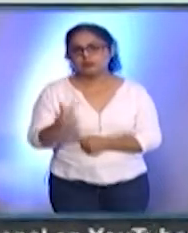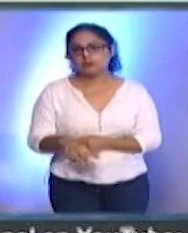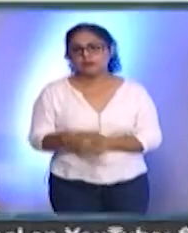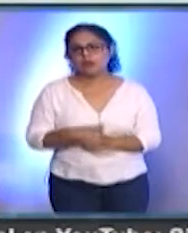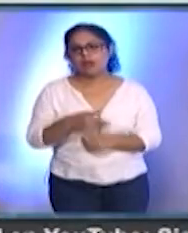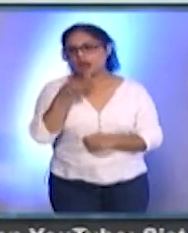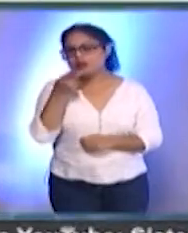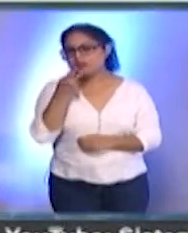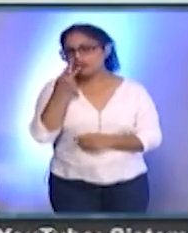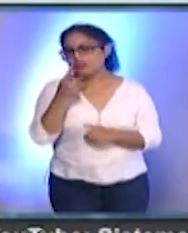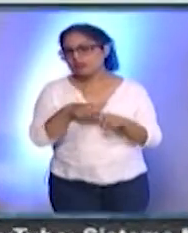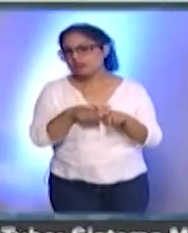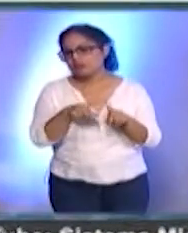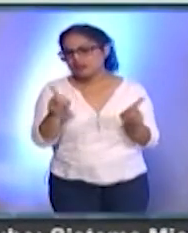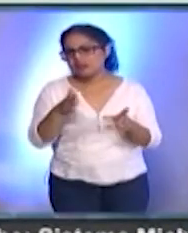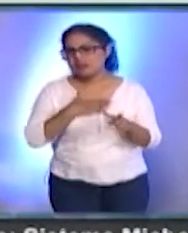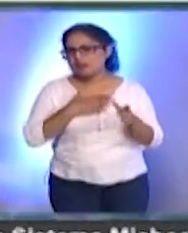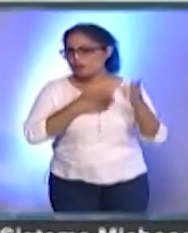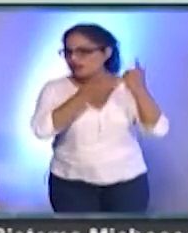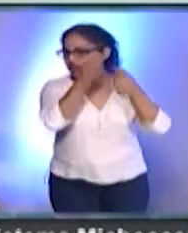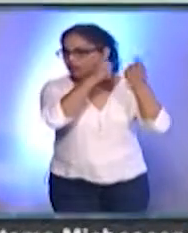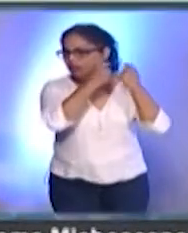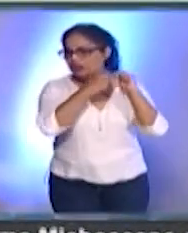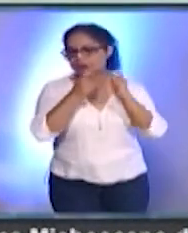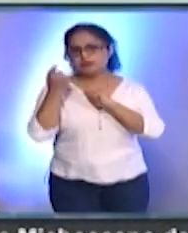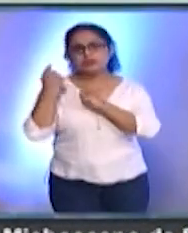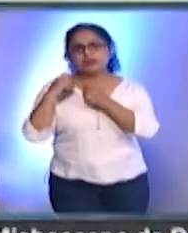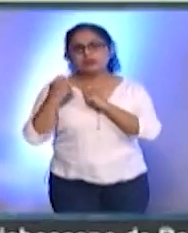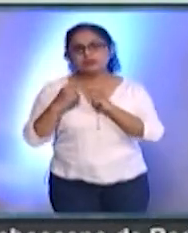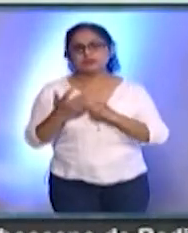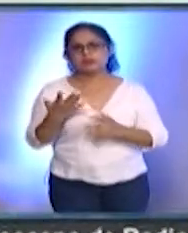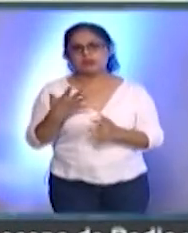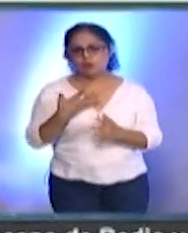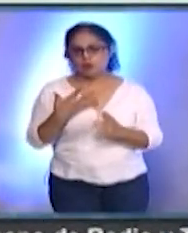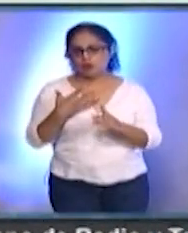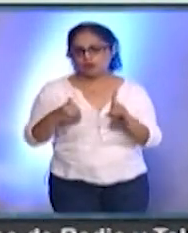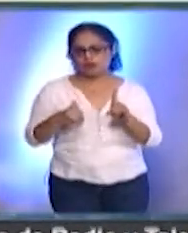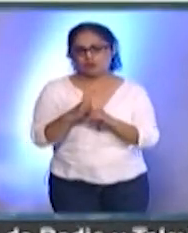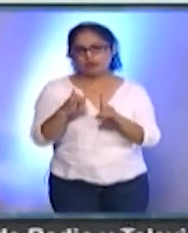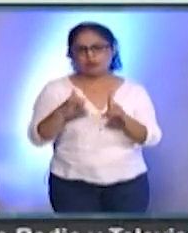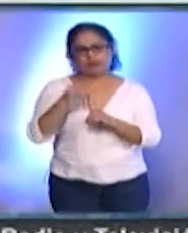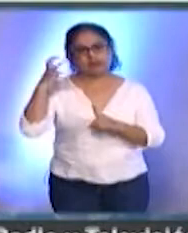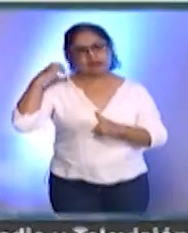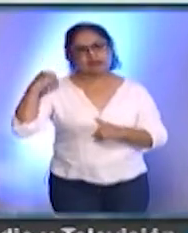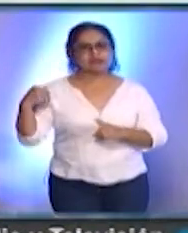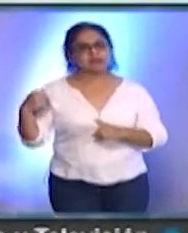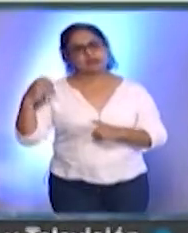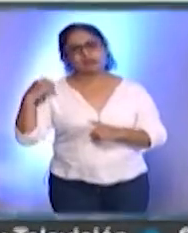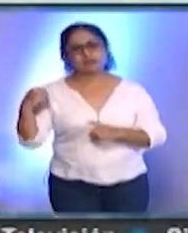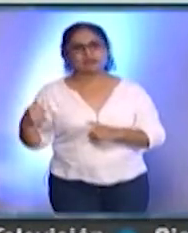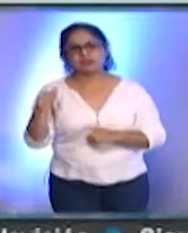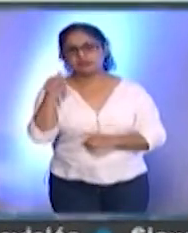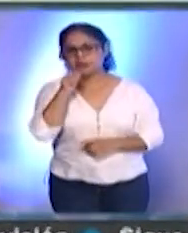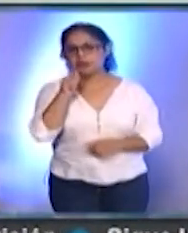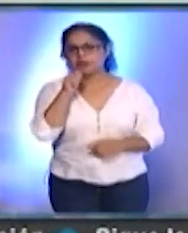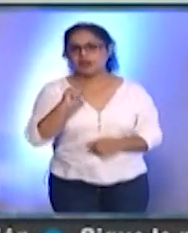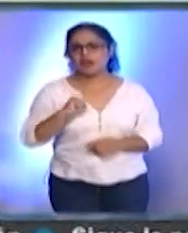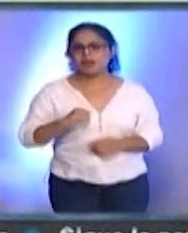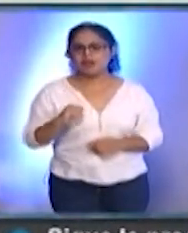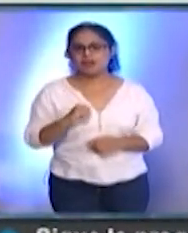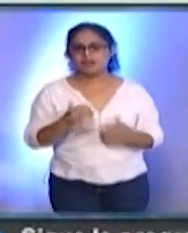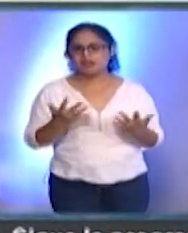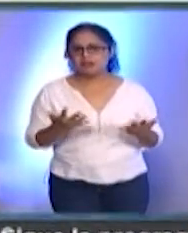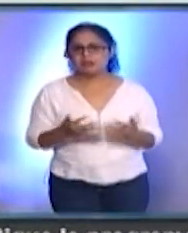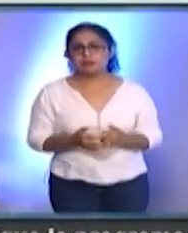diferente, por mis trenzas. Hoy sé que me hicieron bullying en la escuela, me jalaban mis trenzas. Pero también les